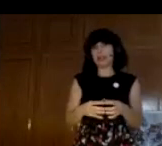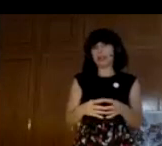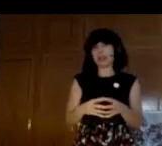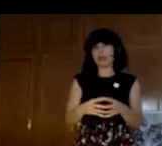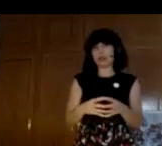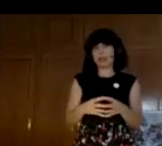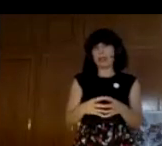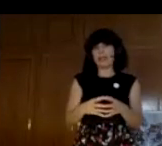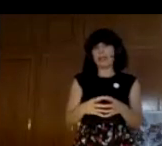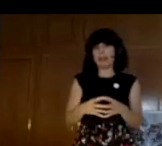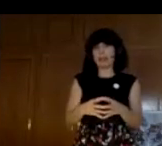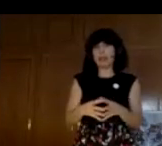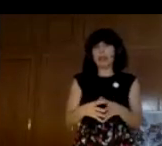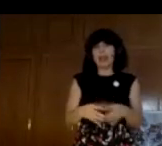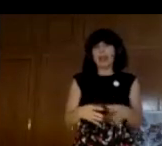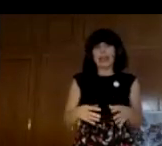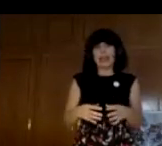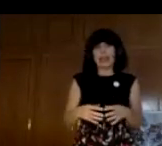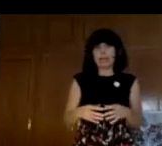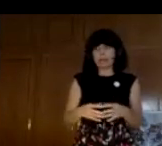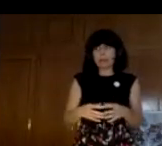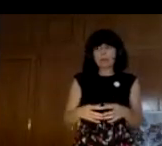incrementado vuestro consumo de información